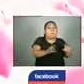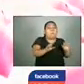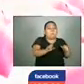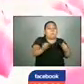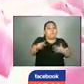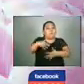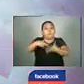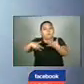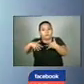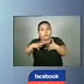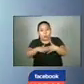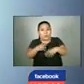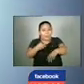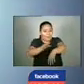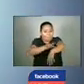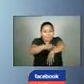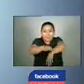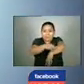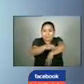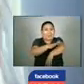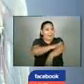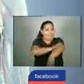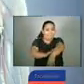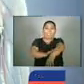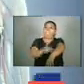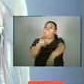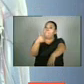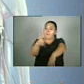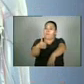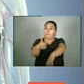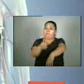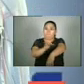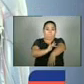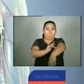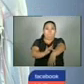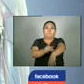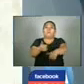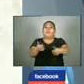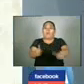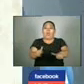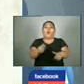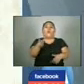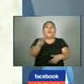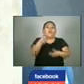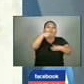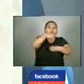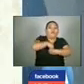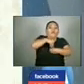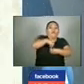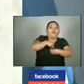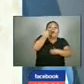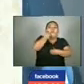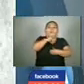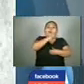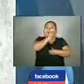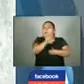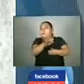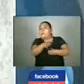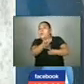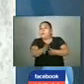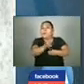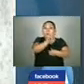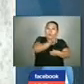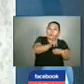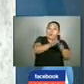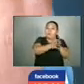hayan caído y se haya formado una capa fresca de piel intacta. El periodo de incubación de esta enfermedad dura entre 1